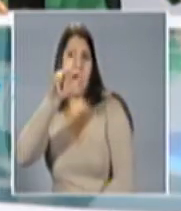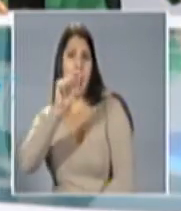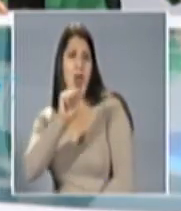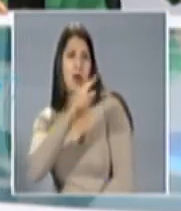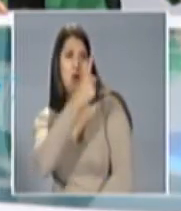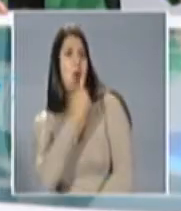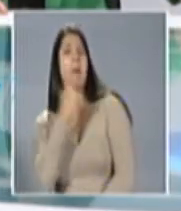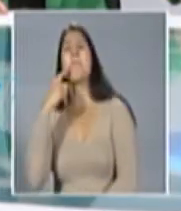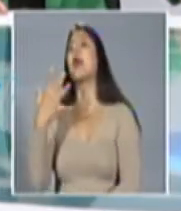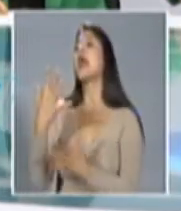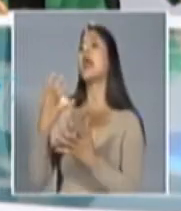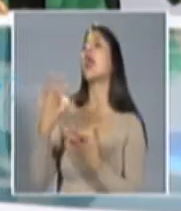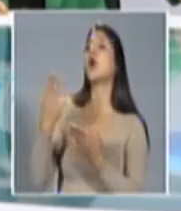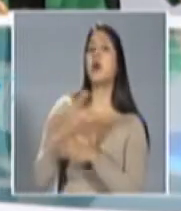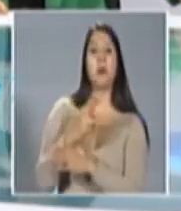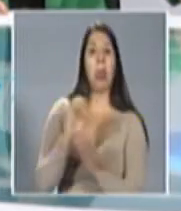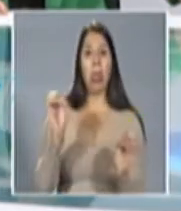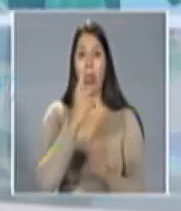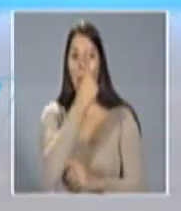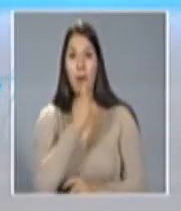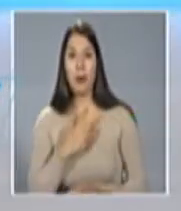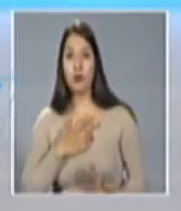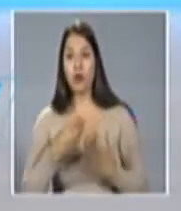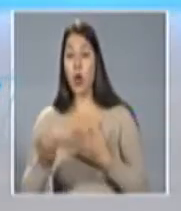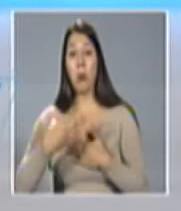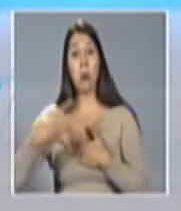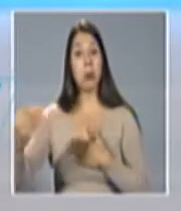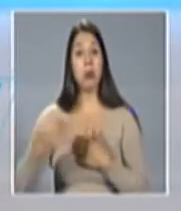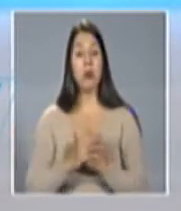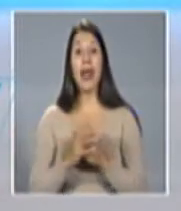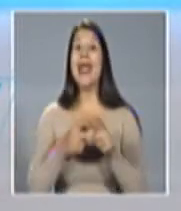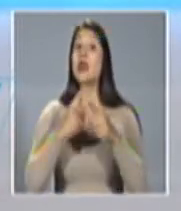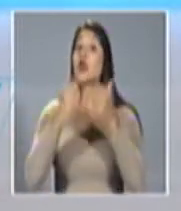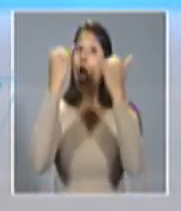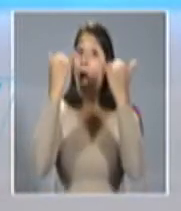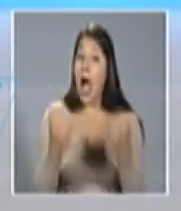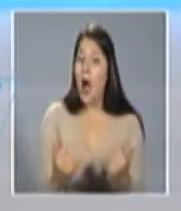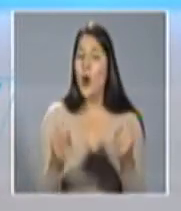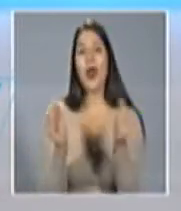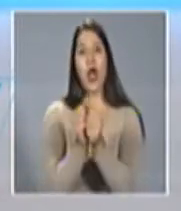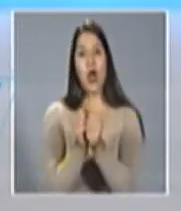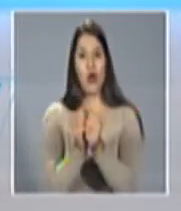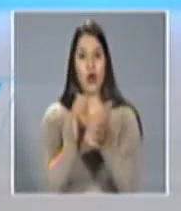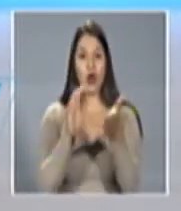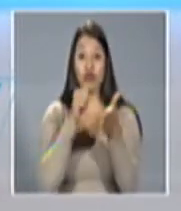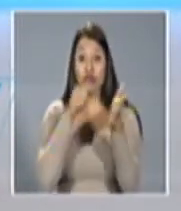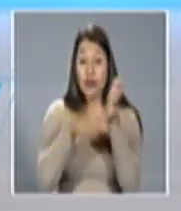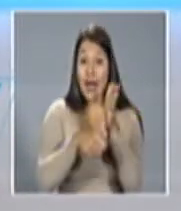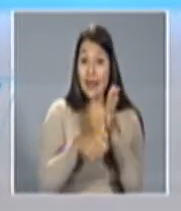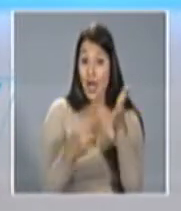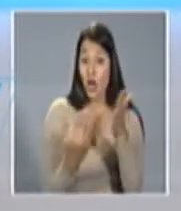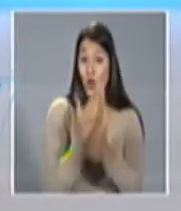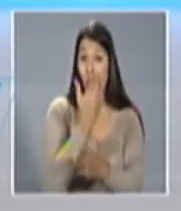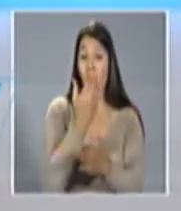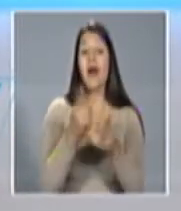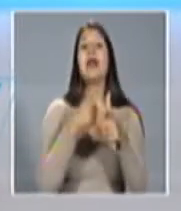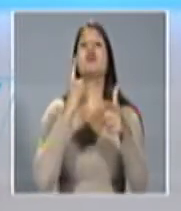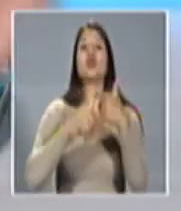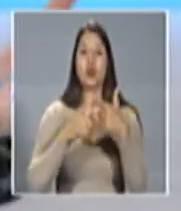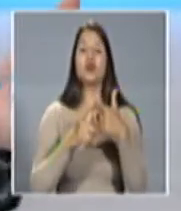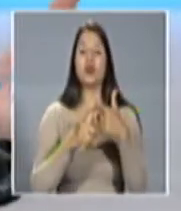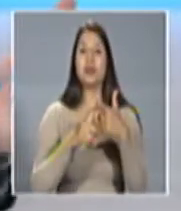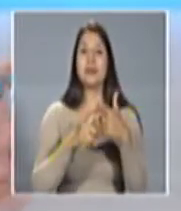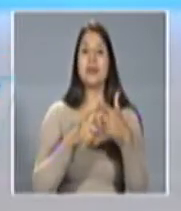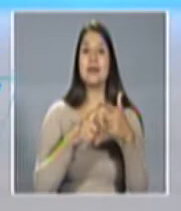qué quiere estas balas? ¿En qué las va a utilizar? A partir de esa circular ya se va a hacer un rastreo de esas municiones y también se va a definir por qué usted las quiere y